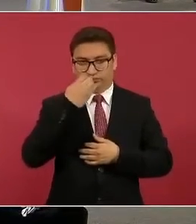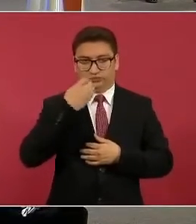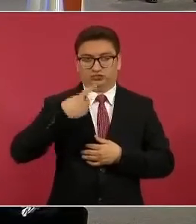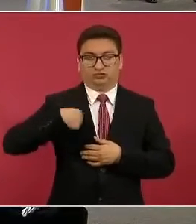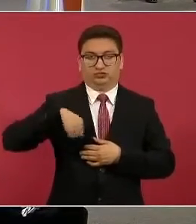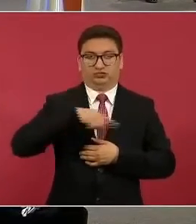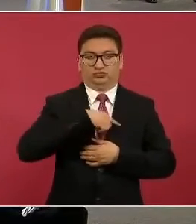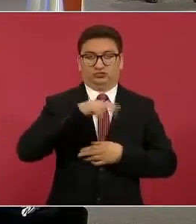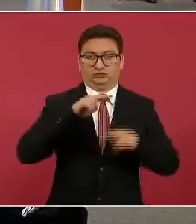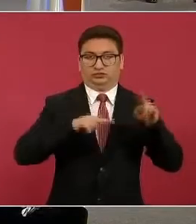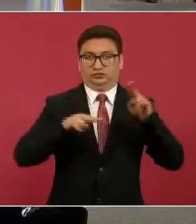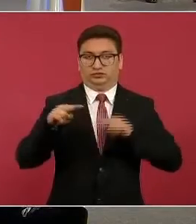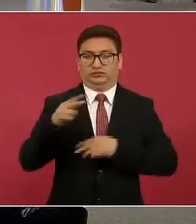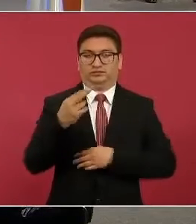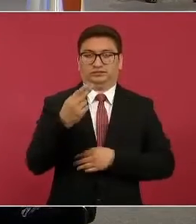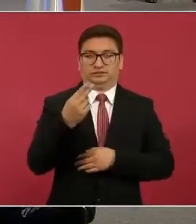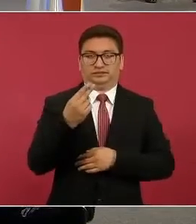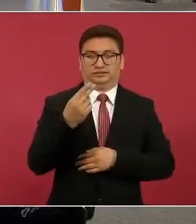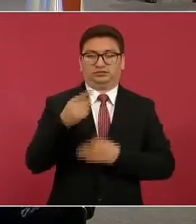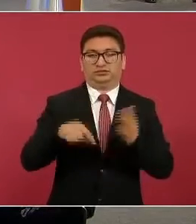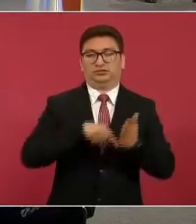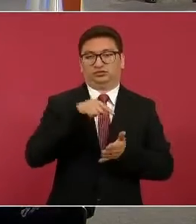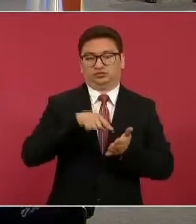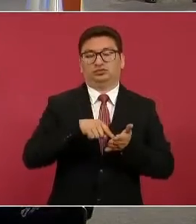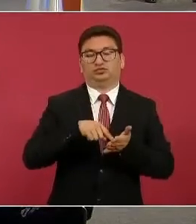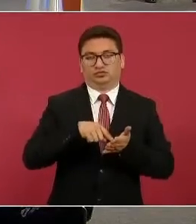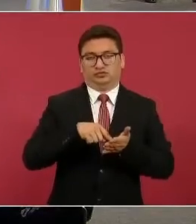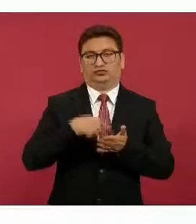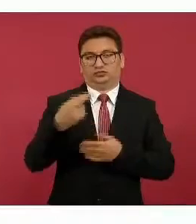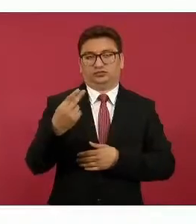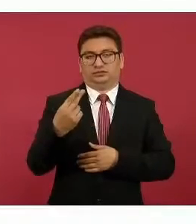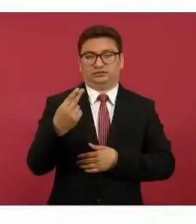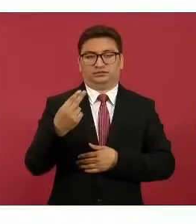lugar 25 en fallecimientos